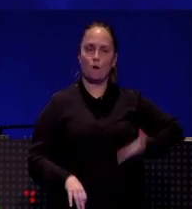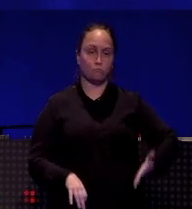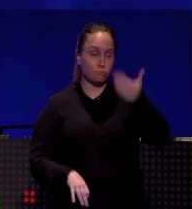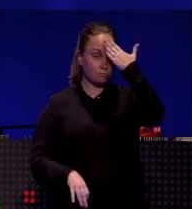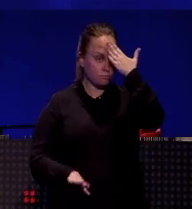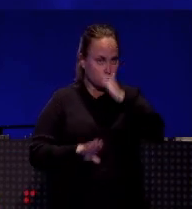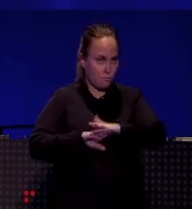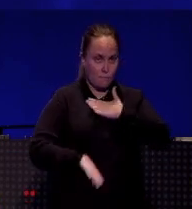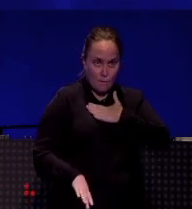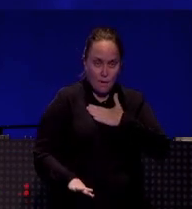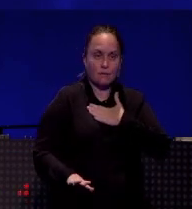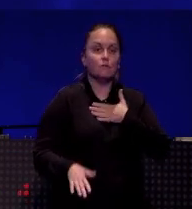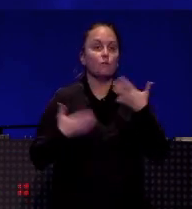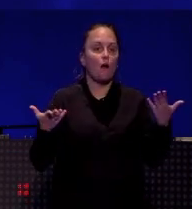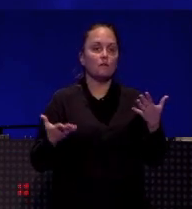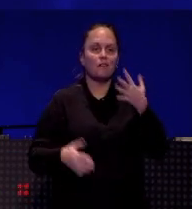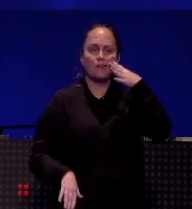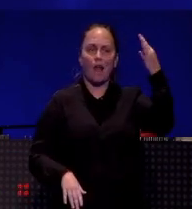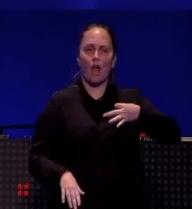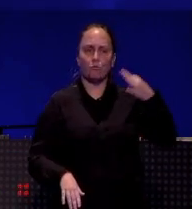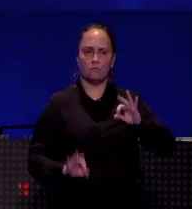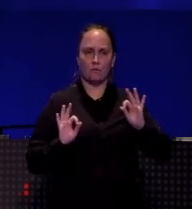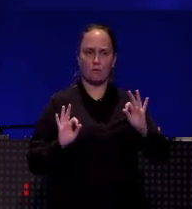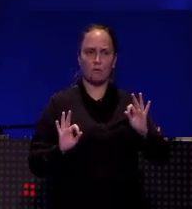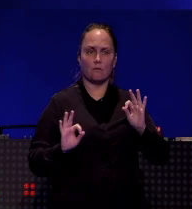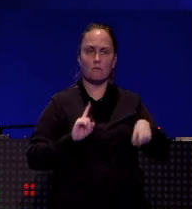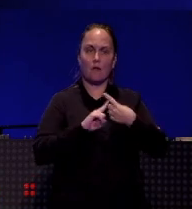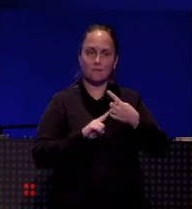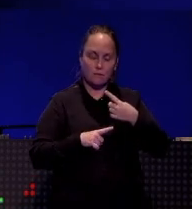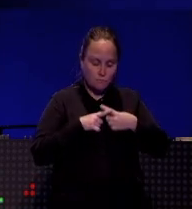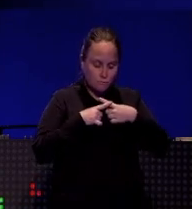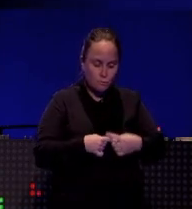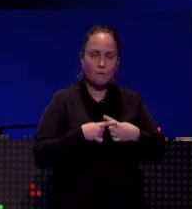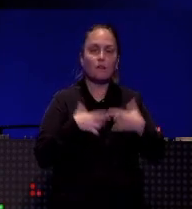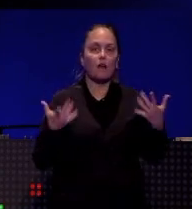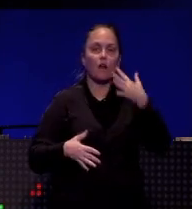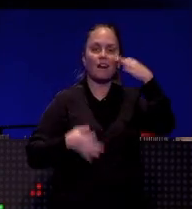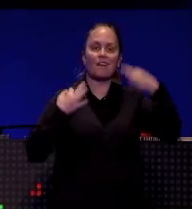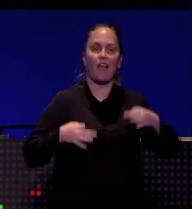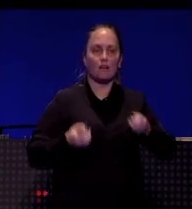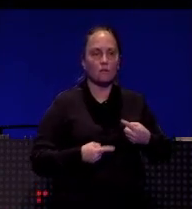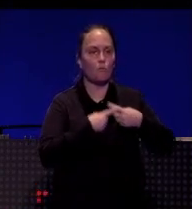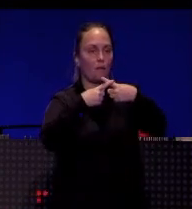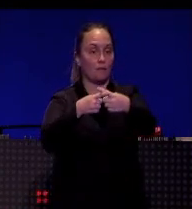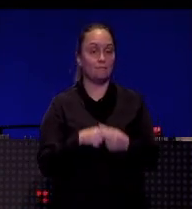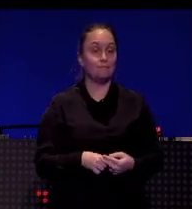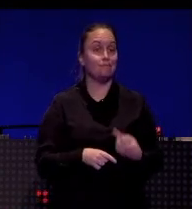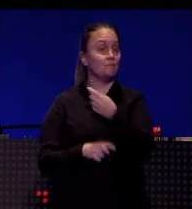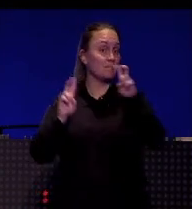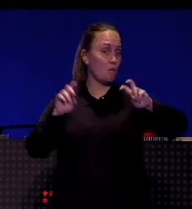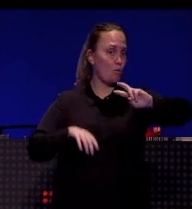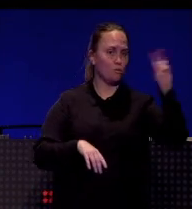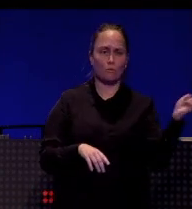y que hay que tener es la autenticidad y compartir el yo real aquí voy a también entrar en otro tema